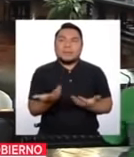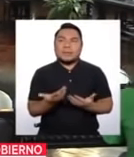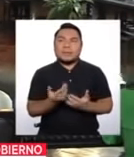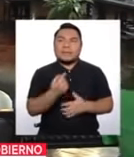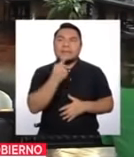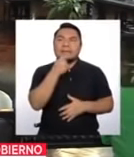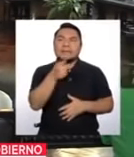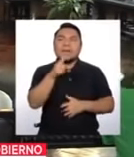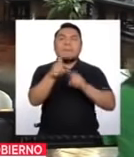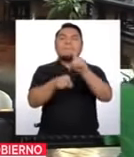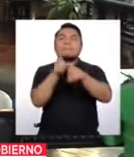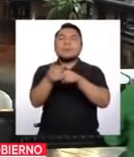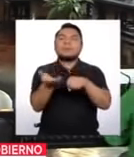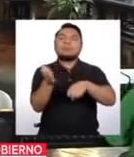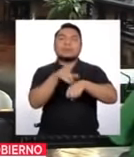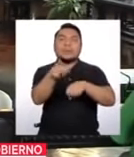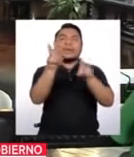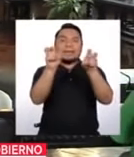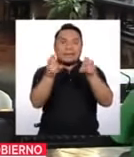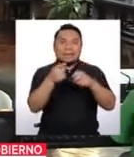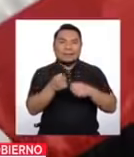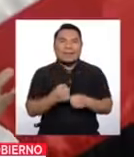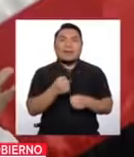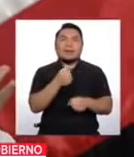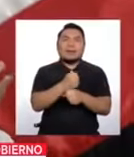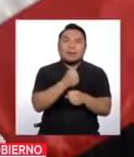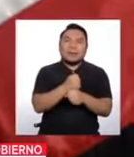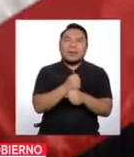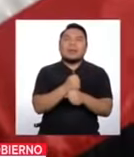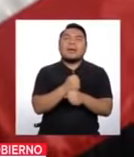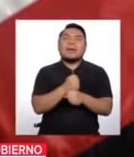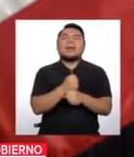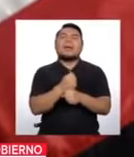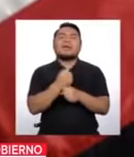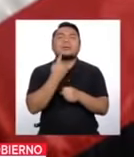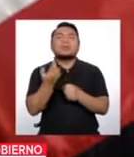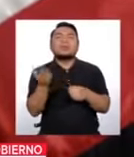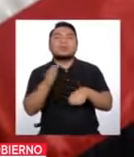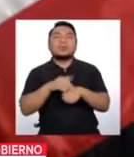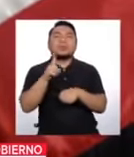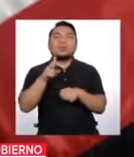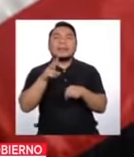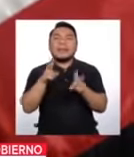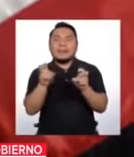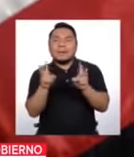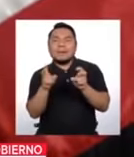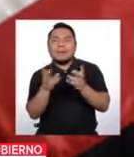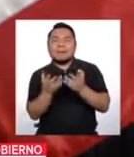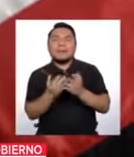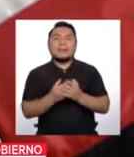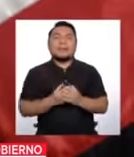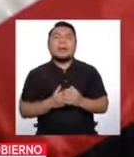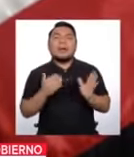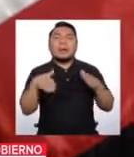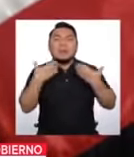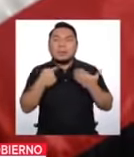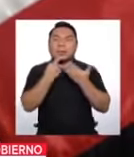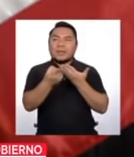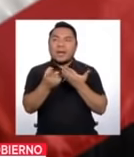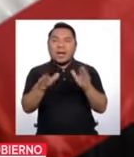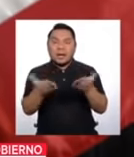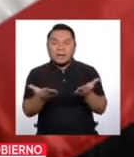remataba la pregunta, aparte de los temas operativos, logísticos, sobre un tema de que podría haber